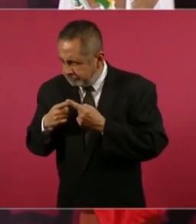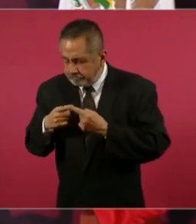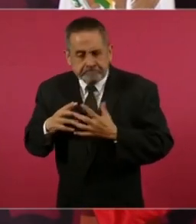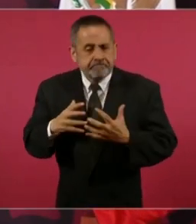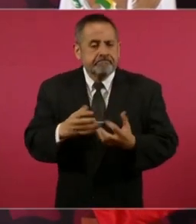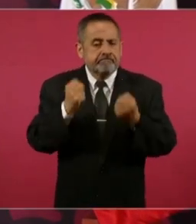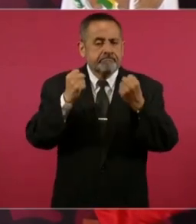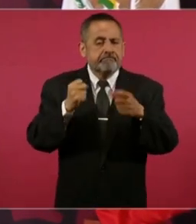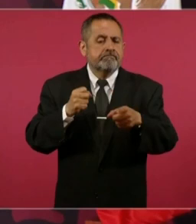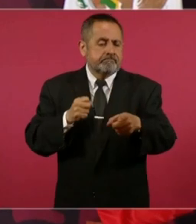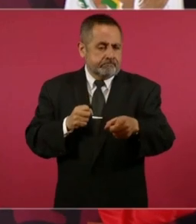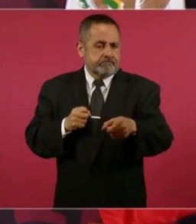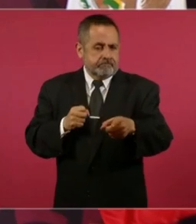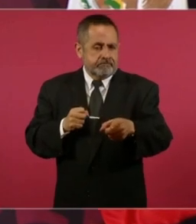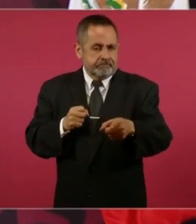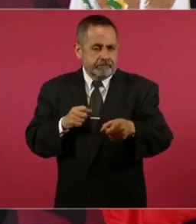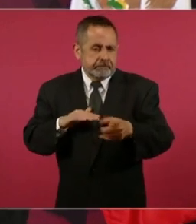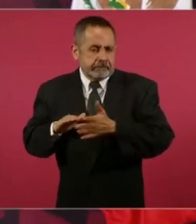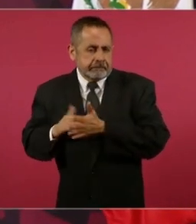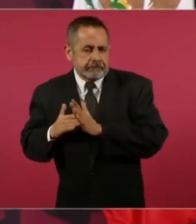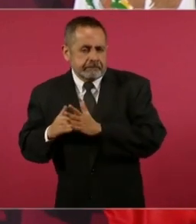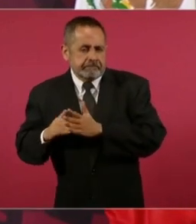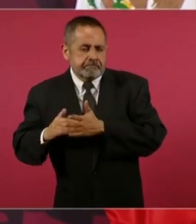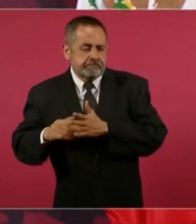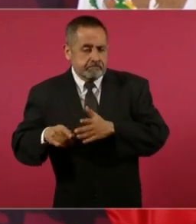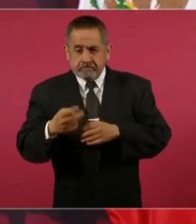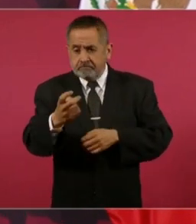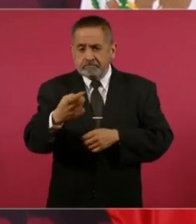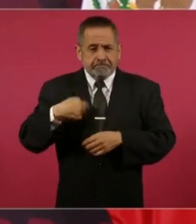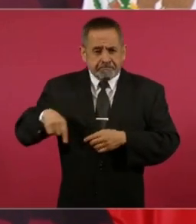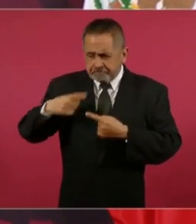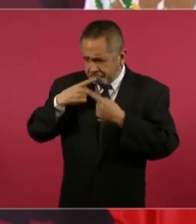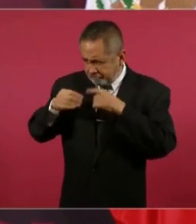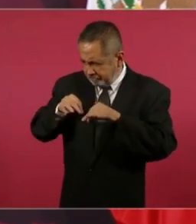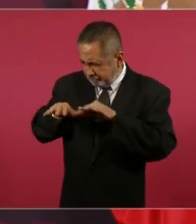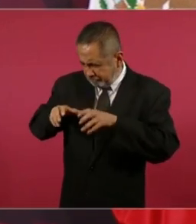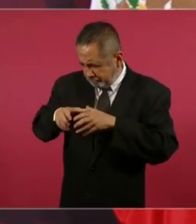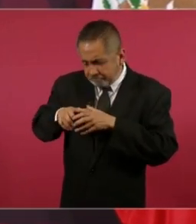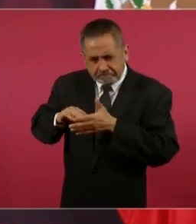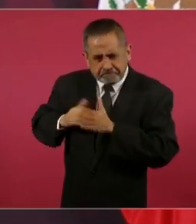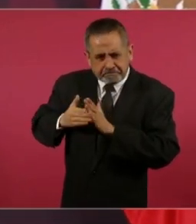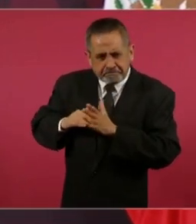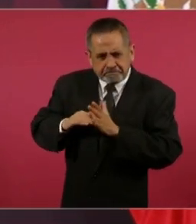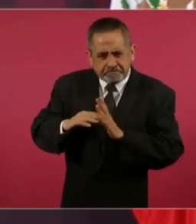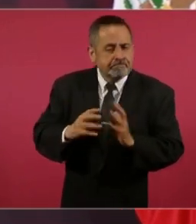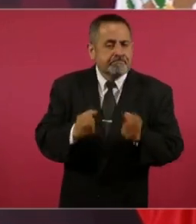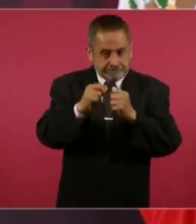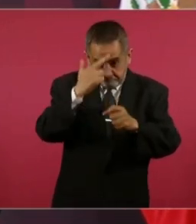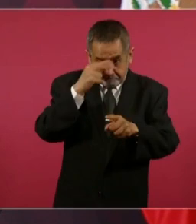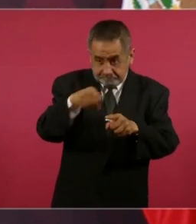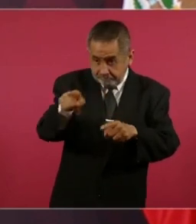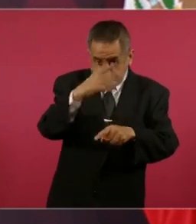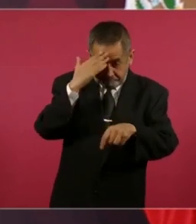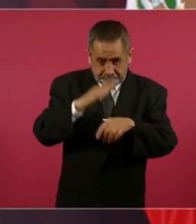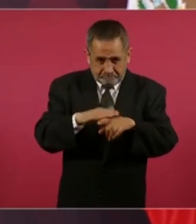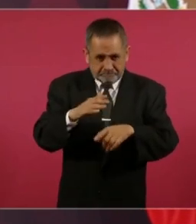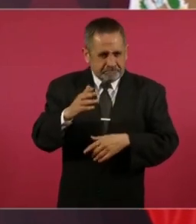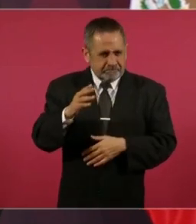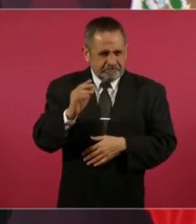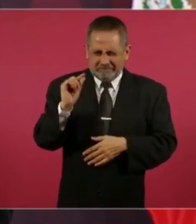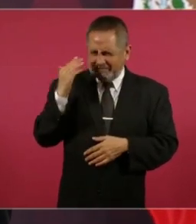cabo una acción porque así estamos sí se acuerdan de eso hace